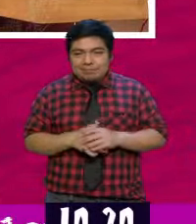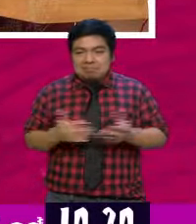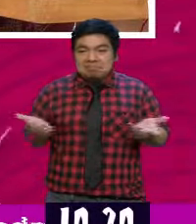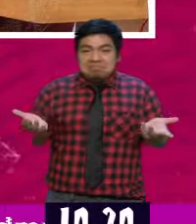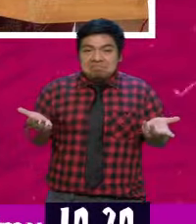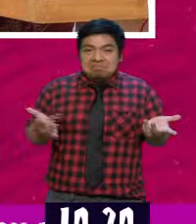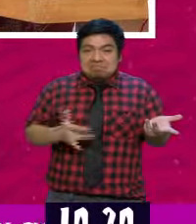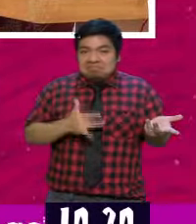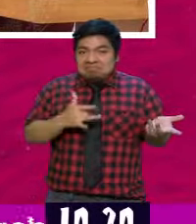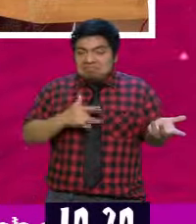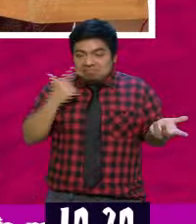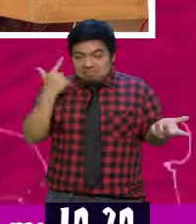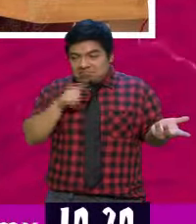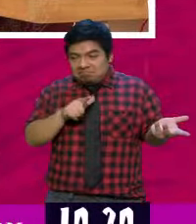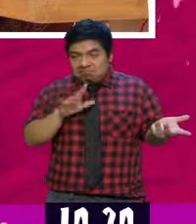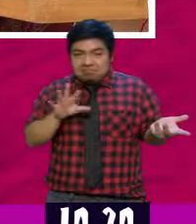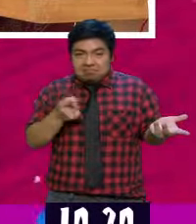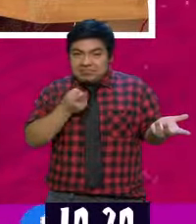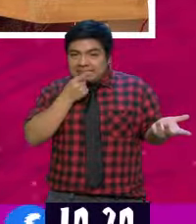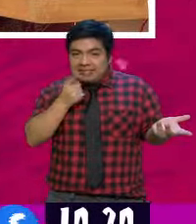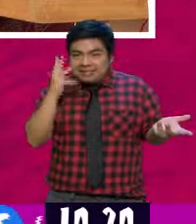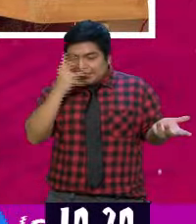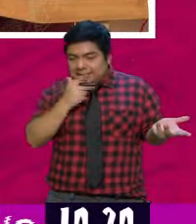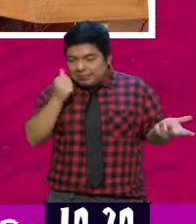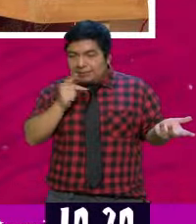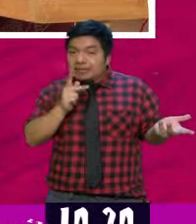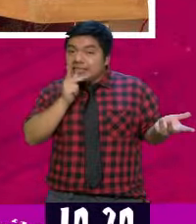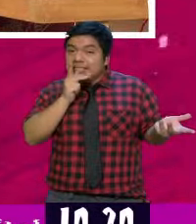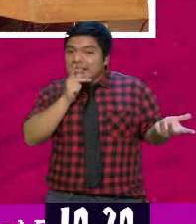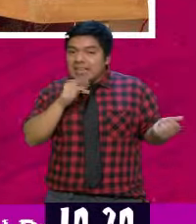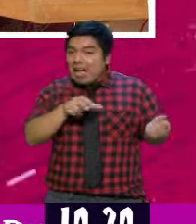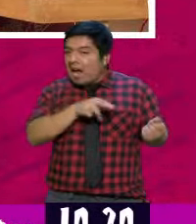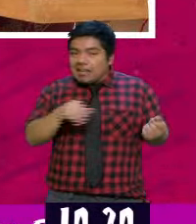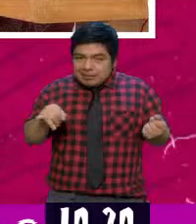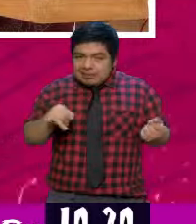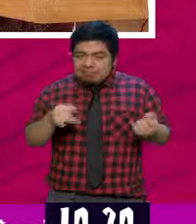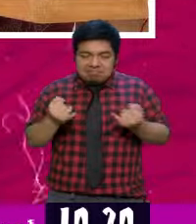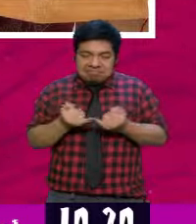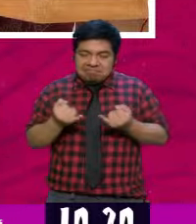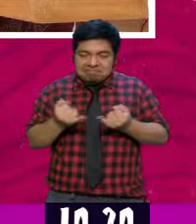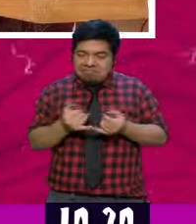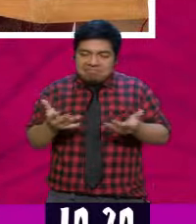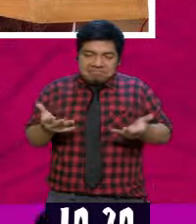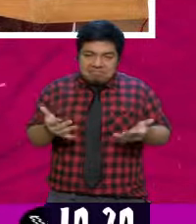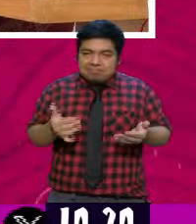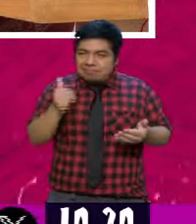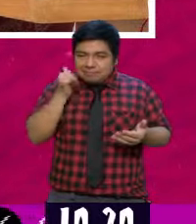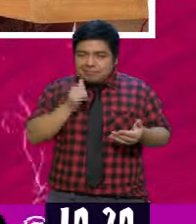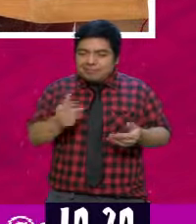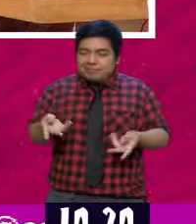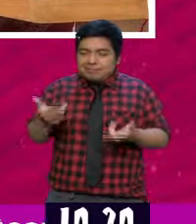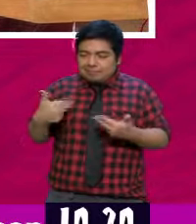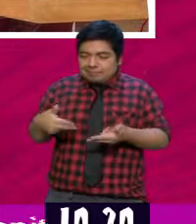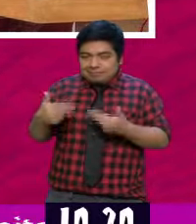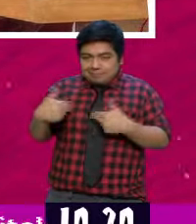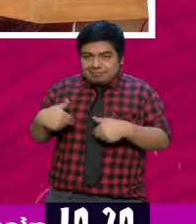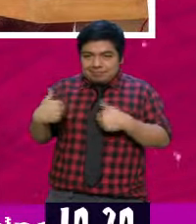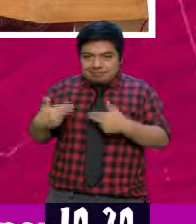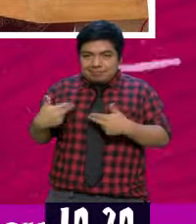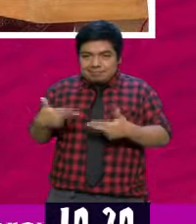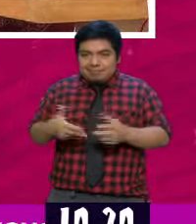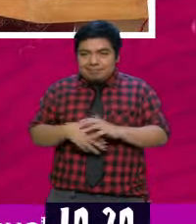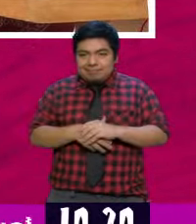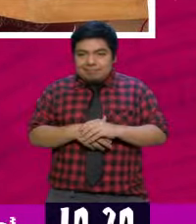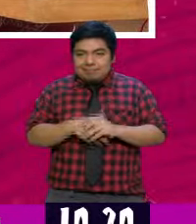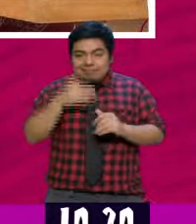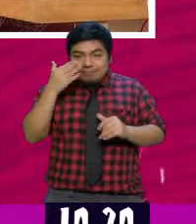sientes feo porque te están diciendo hermosa. Pues, mi papá tenía un sentido del humor extraordinario que nosotros le heredamos. Y entonces, pues, ya sabes,